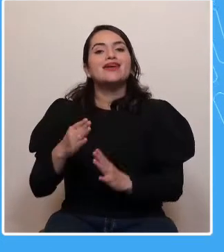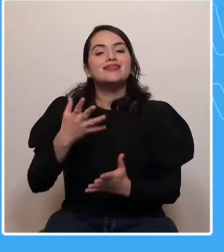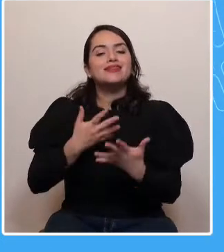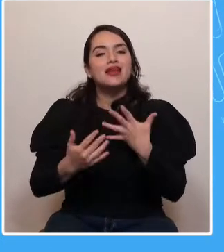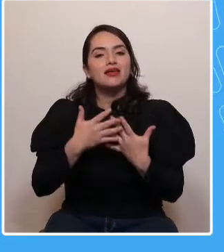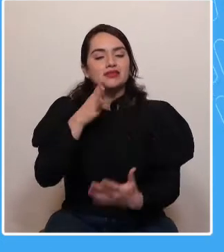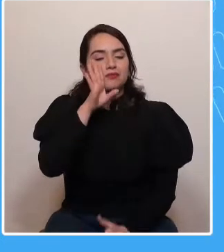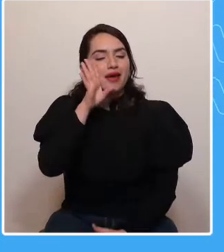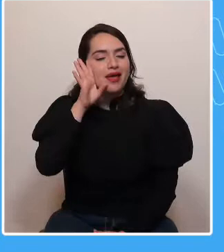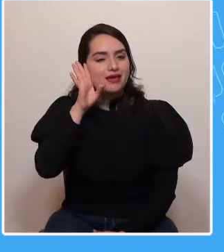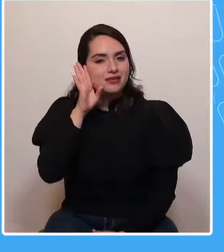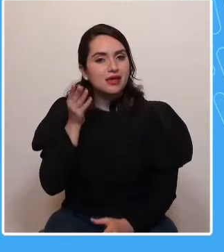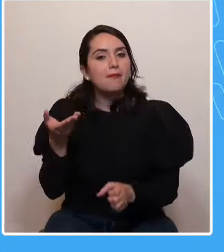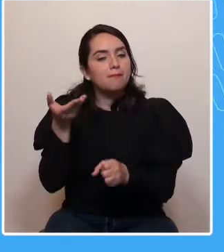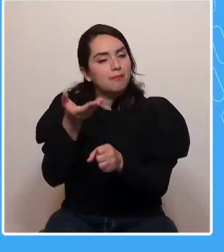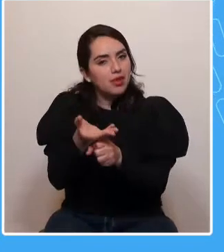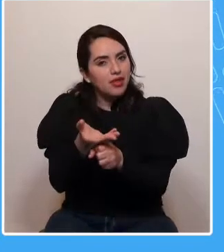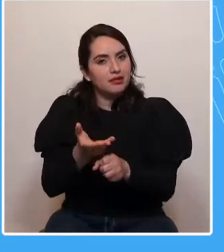otros.